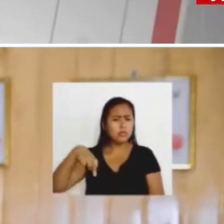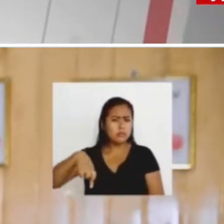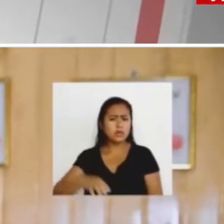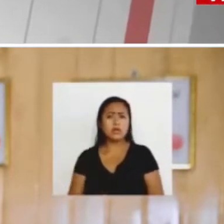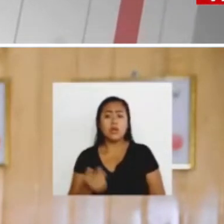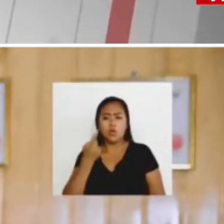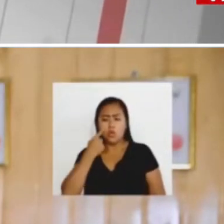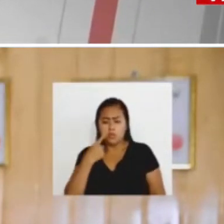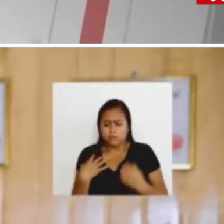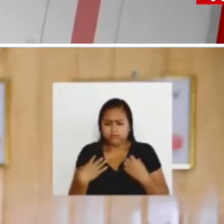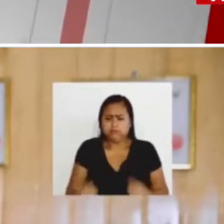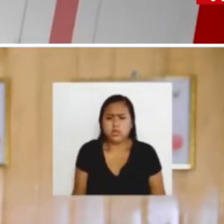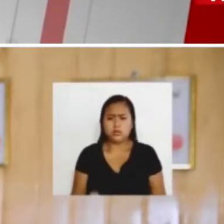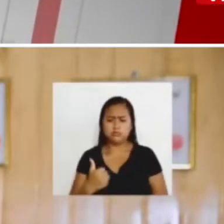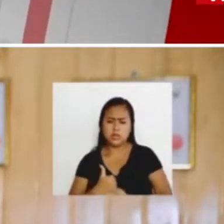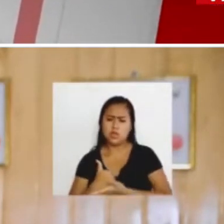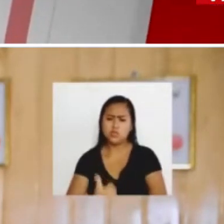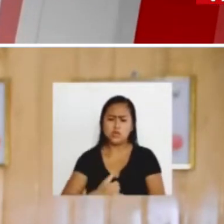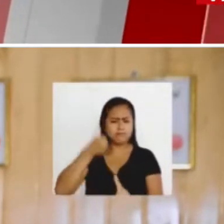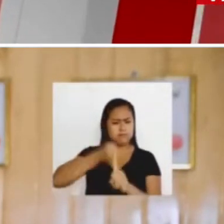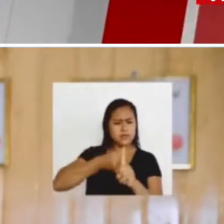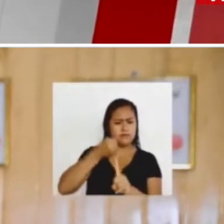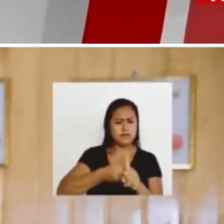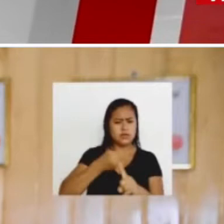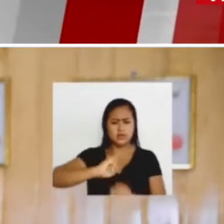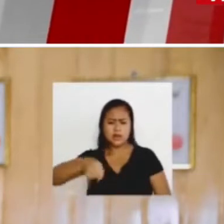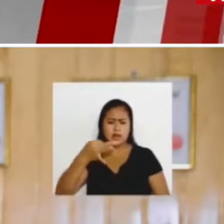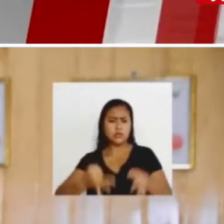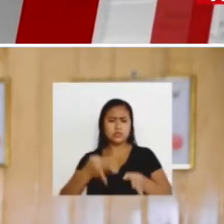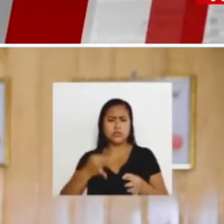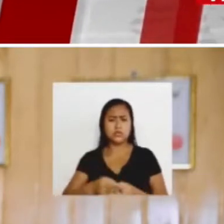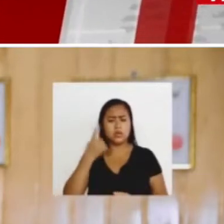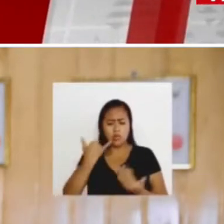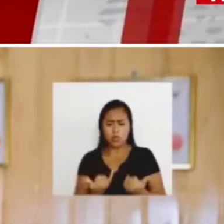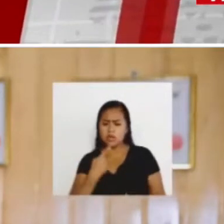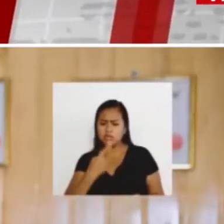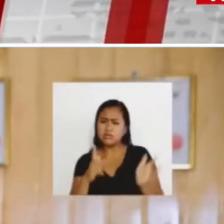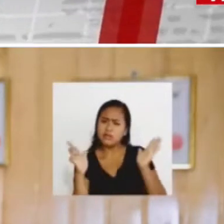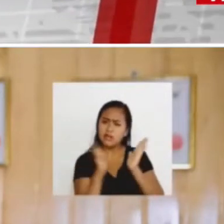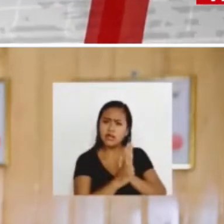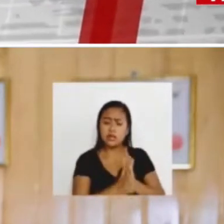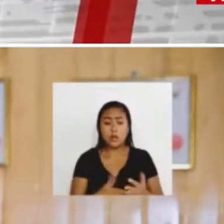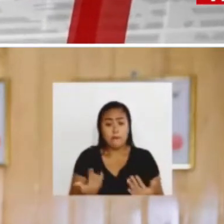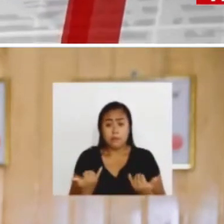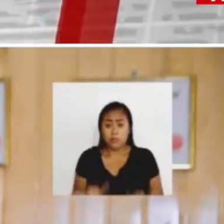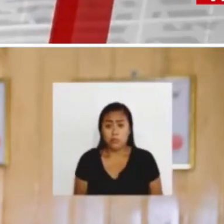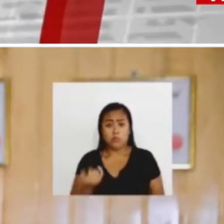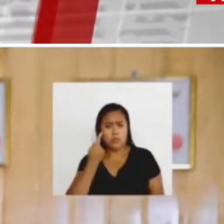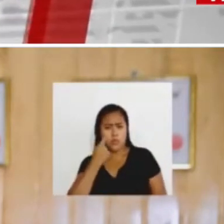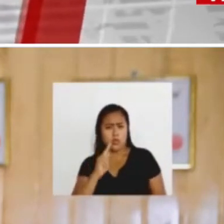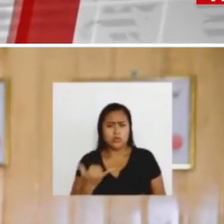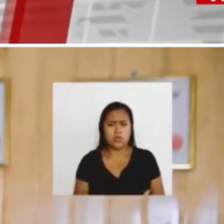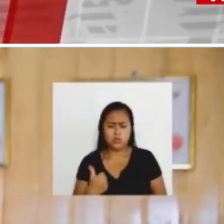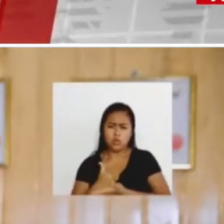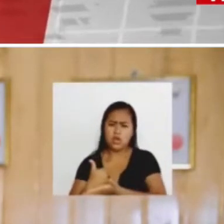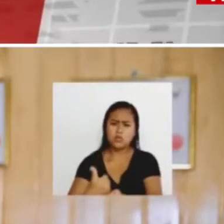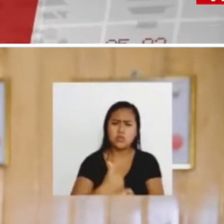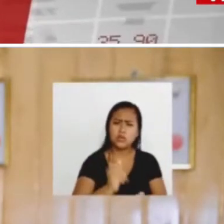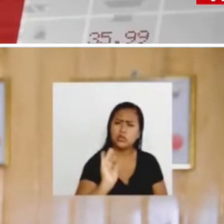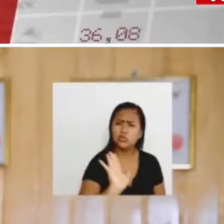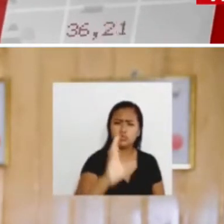jurado donde se va a hacer declaración jurada con documentos, obviamente, de todos los